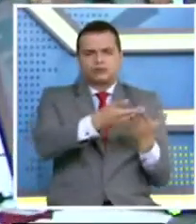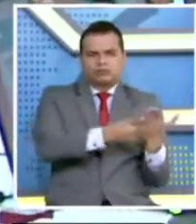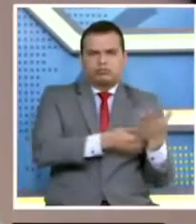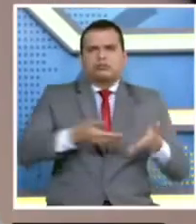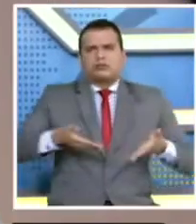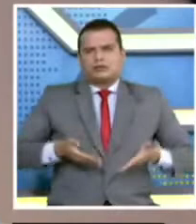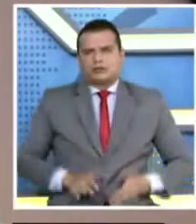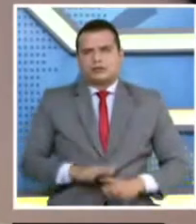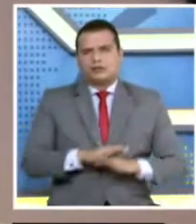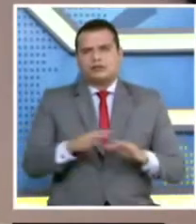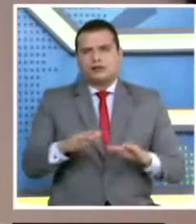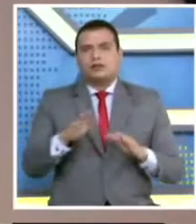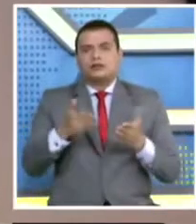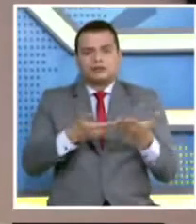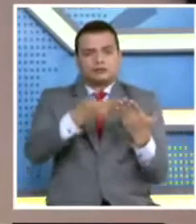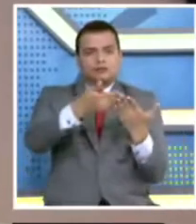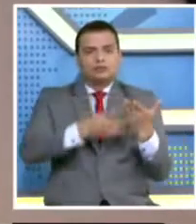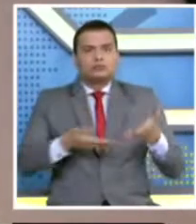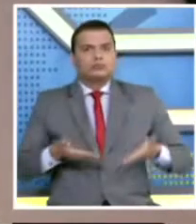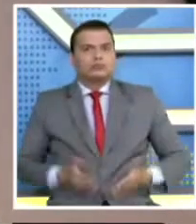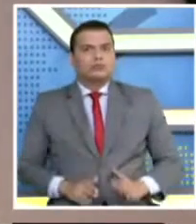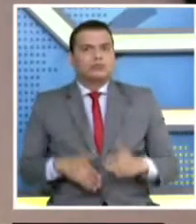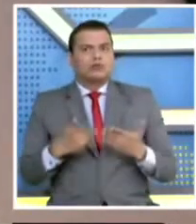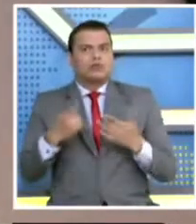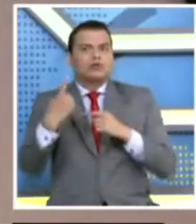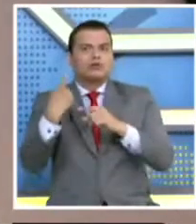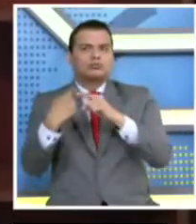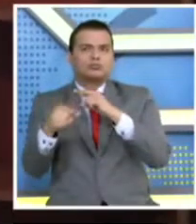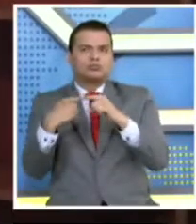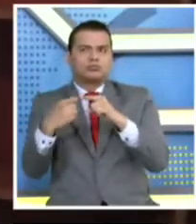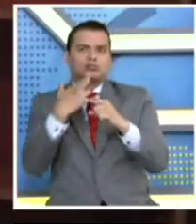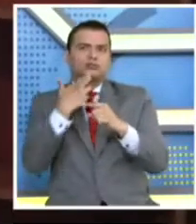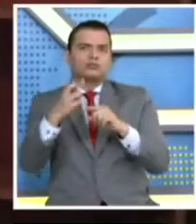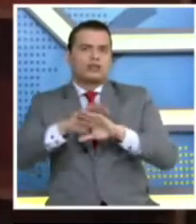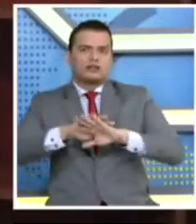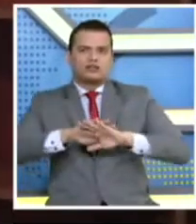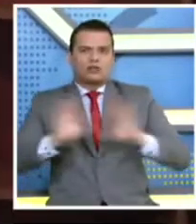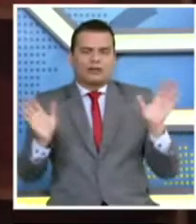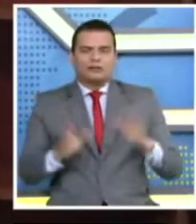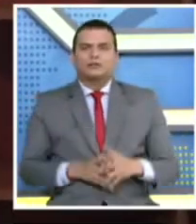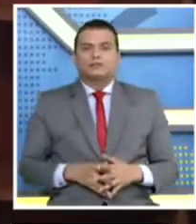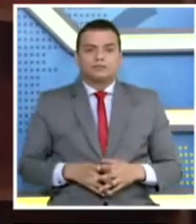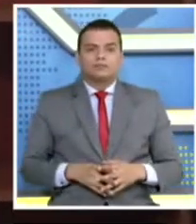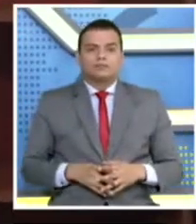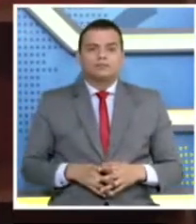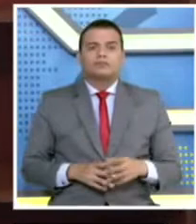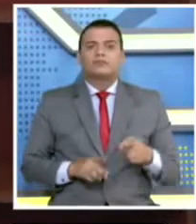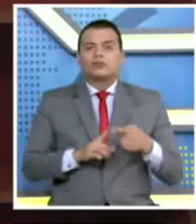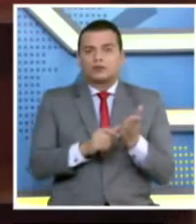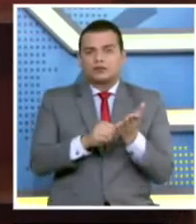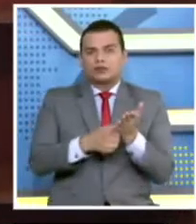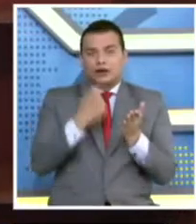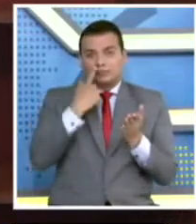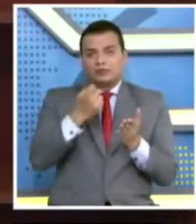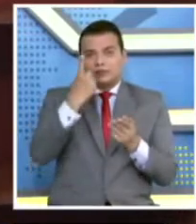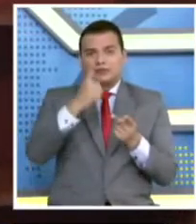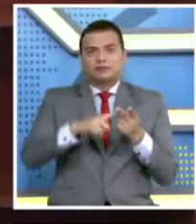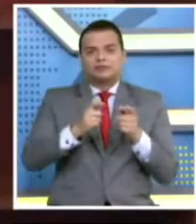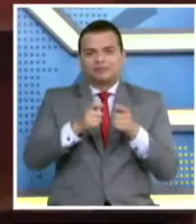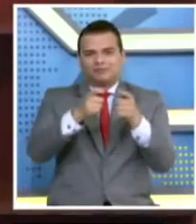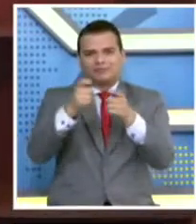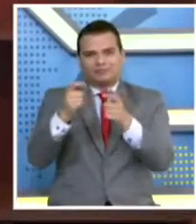solicitud de registros civiles se adelantará únicamente vía correo electrónico. Prestaremos cédula primera vez, entrega